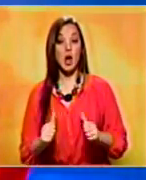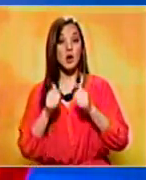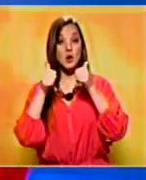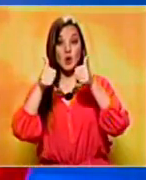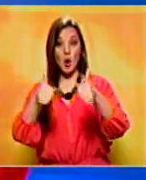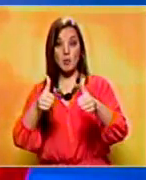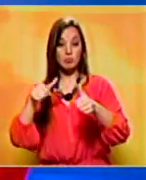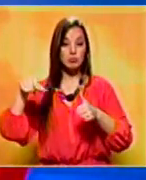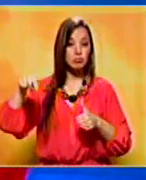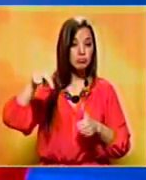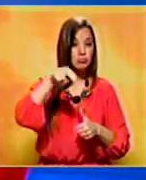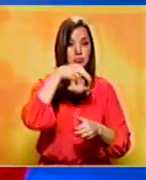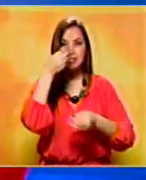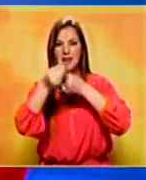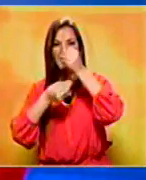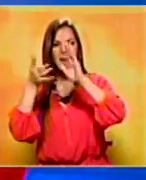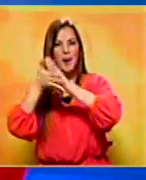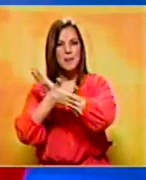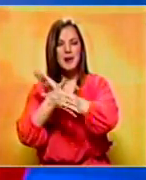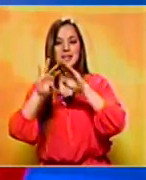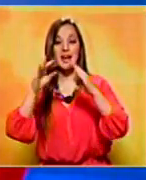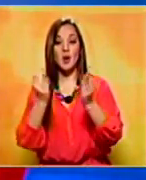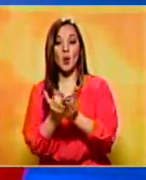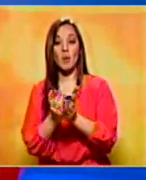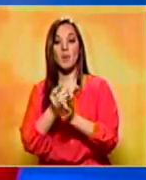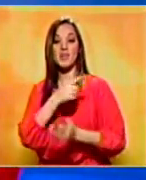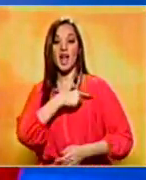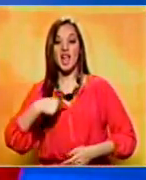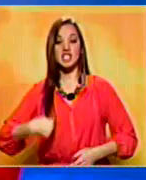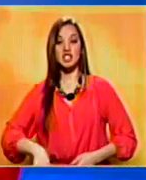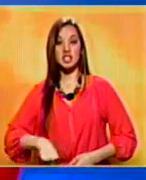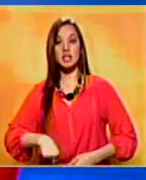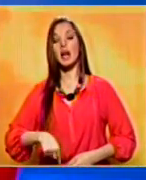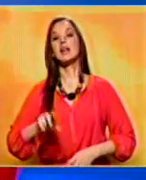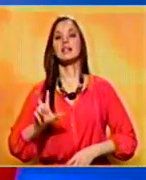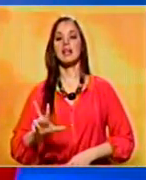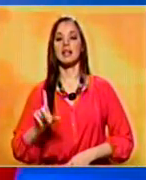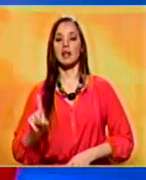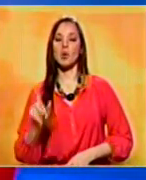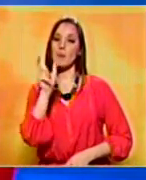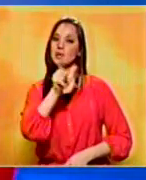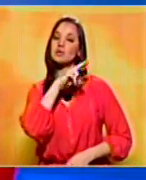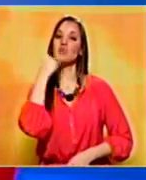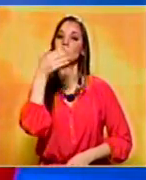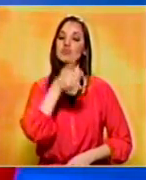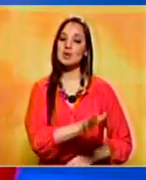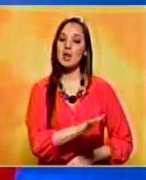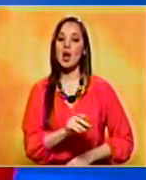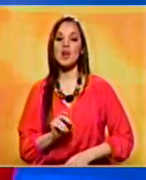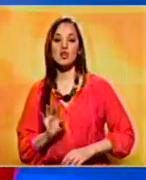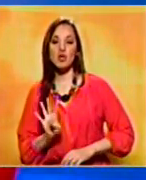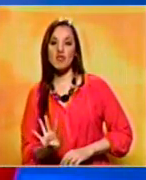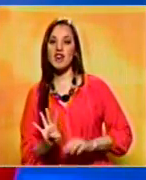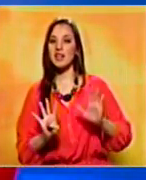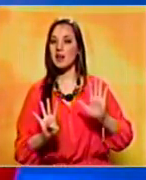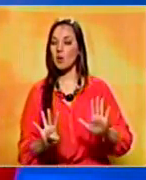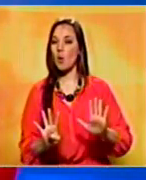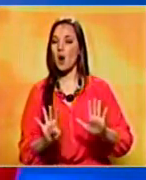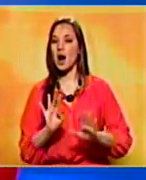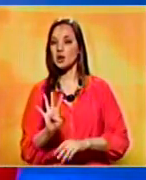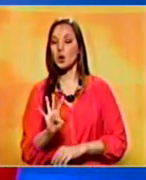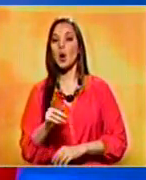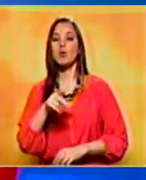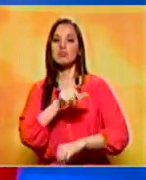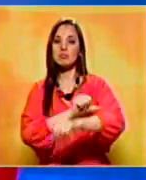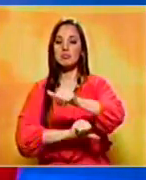Iniciamos nuestro recorrido por lo que pasa en el mundo en China, donde al menos 31 personas murieron y 94 resultaron heridas en un atentado